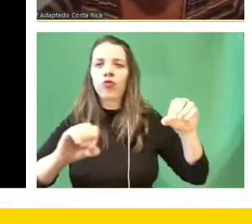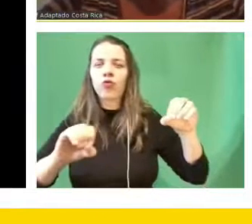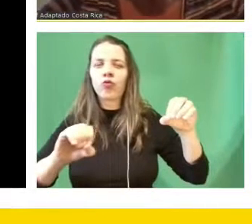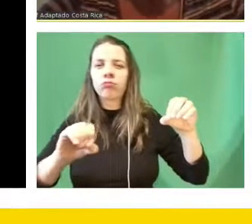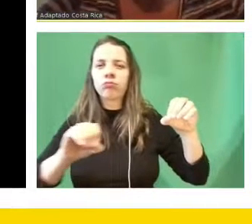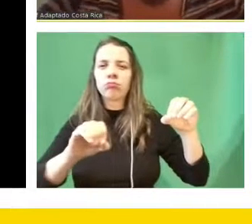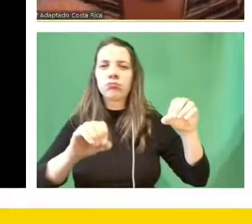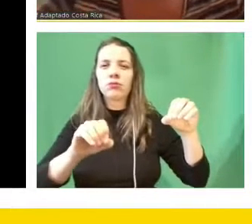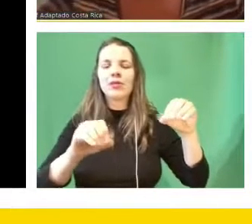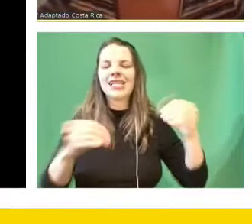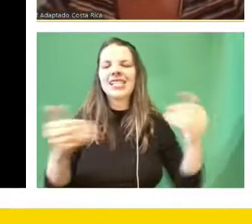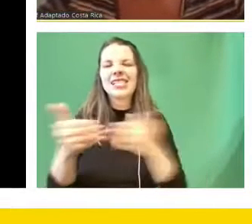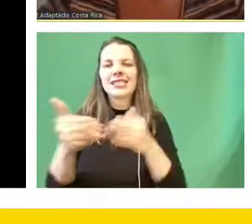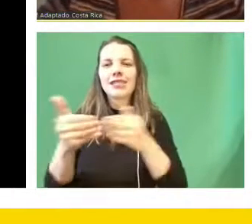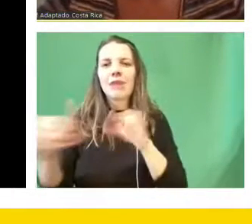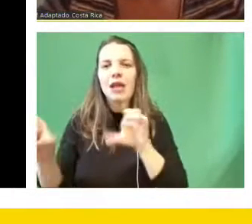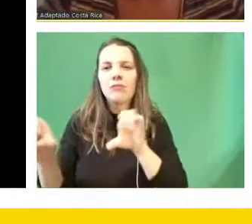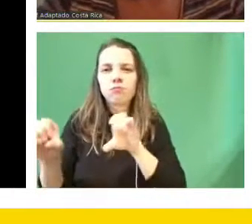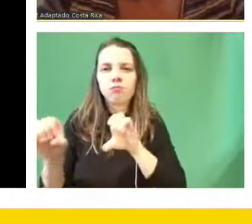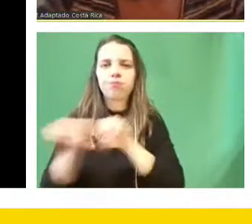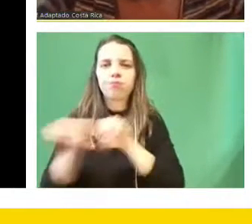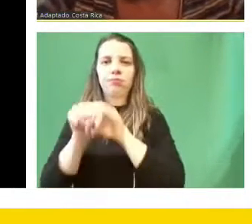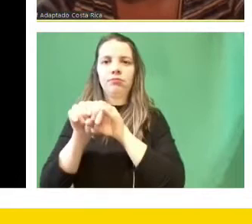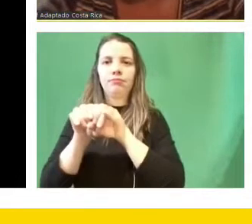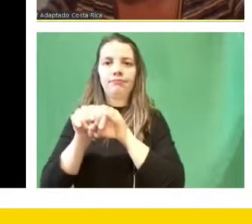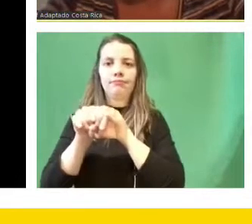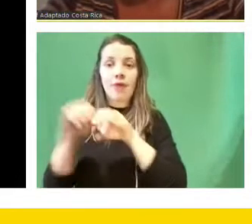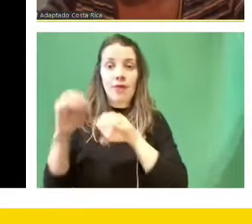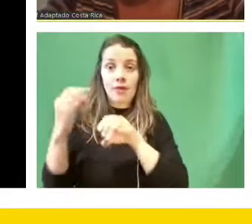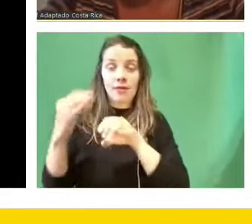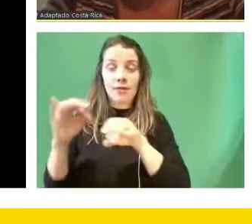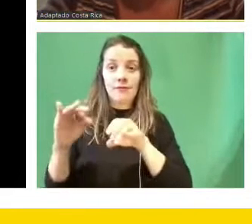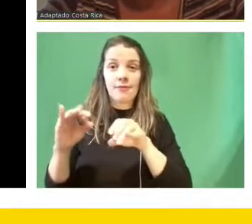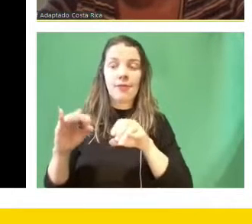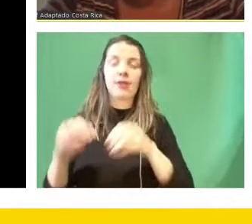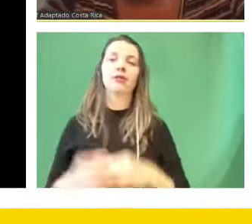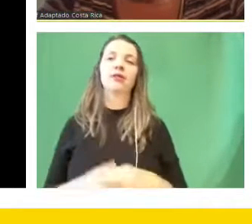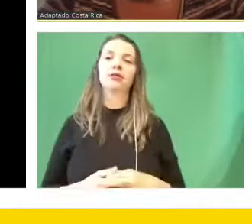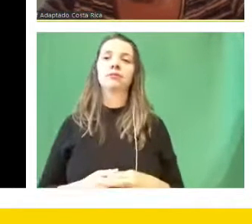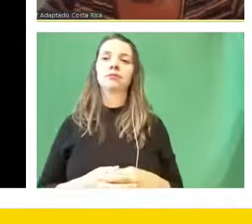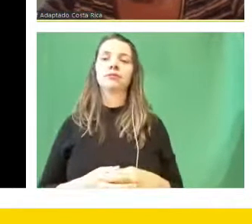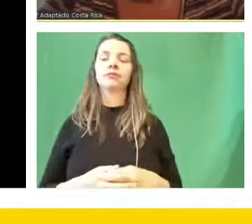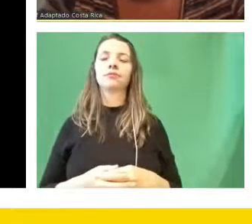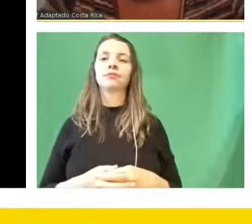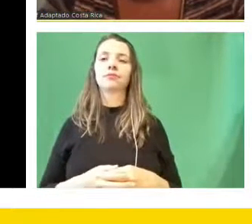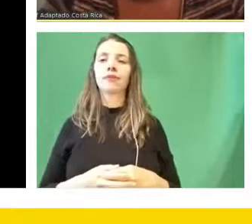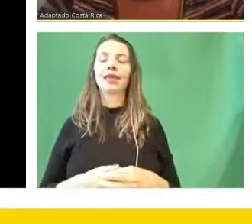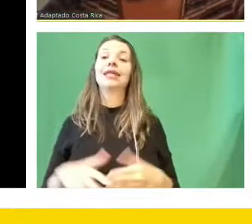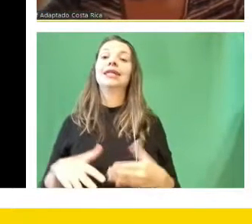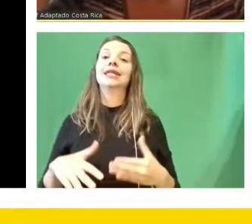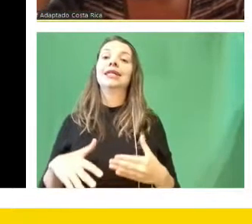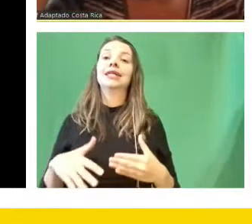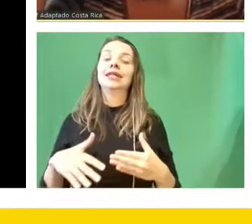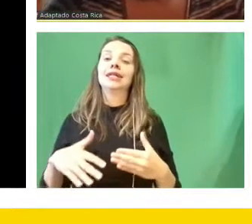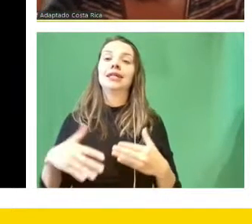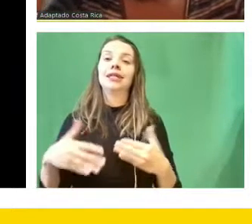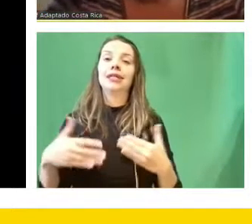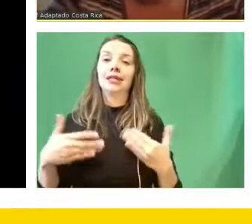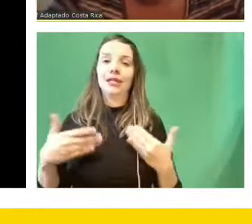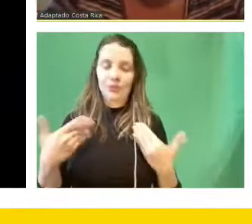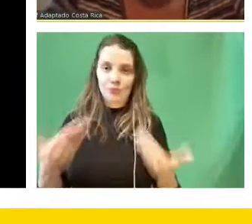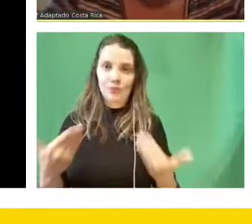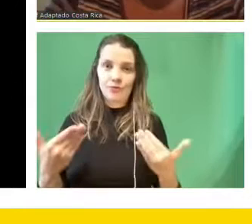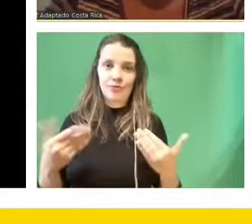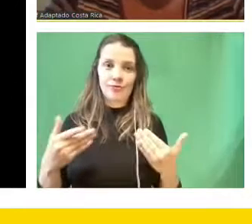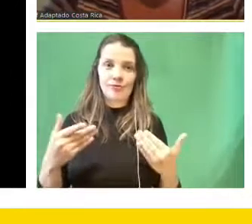Tamarindo. Y la ventaja que nos ofrece este modelo es que se puede llevar a cualquier lugar,